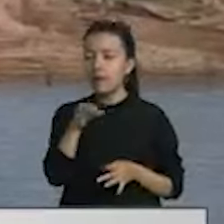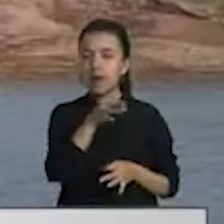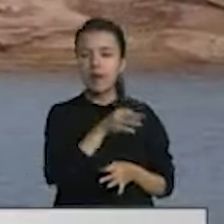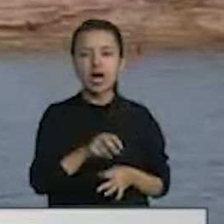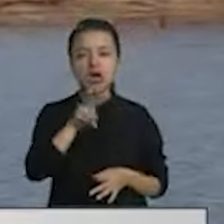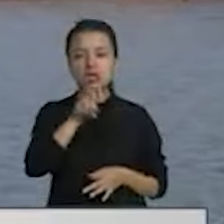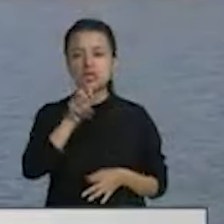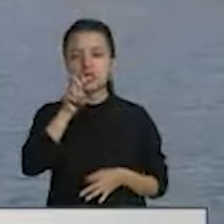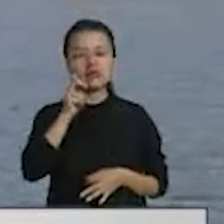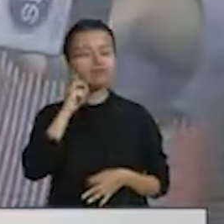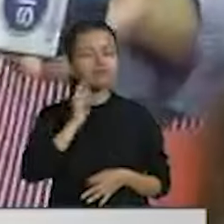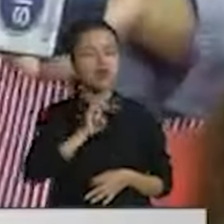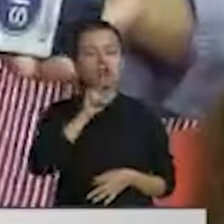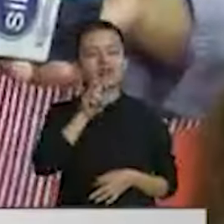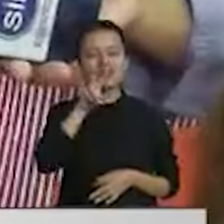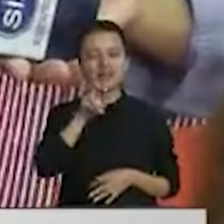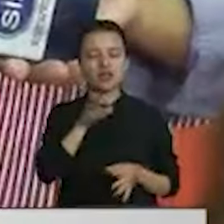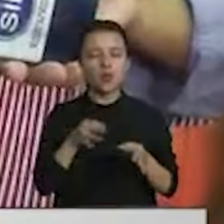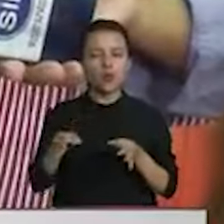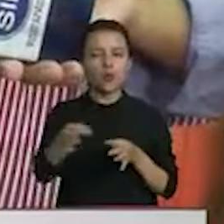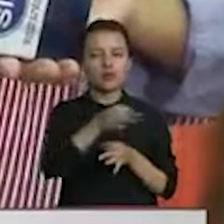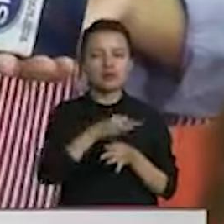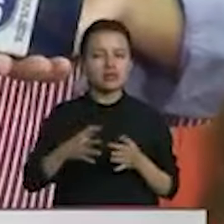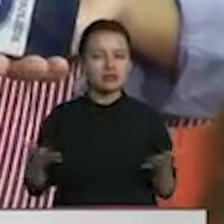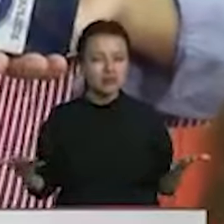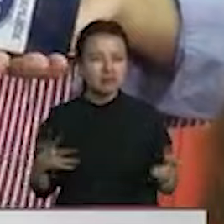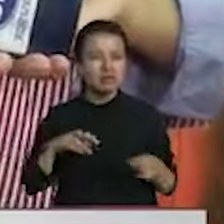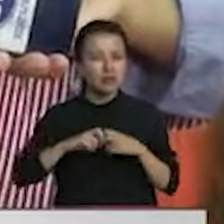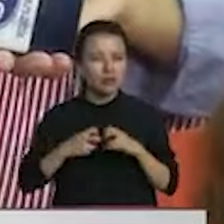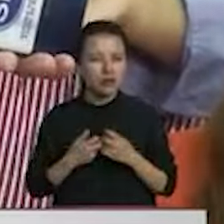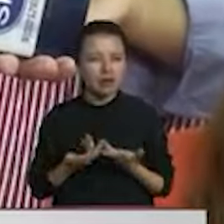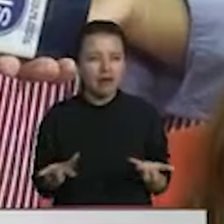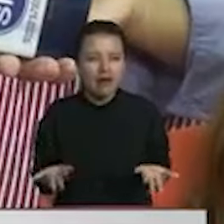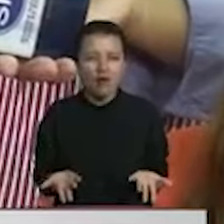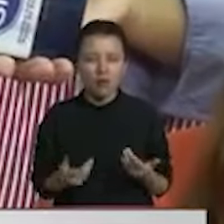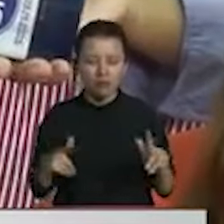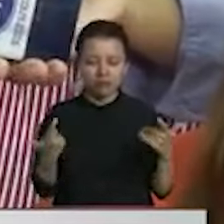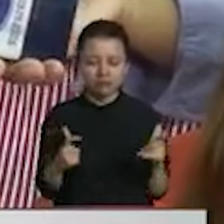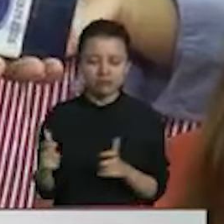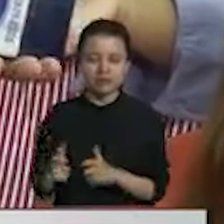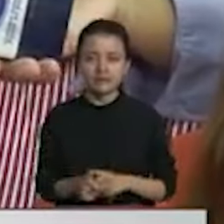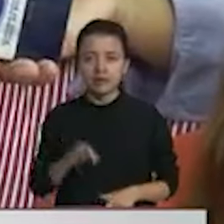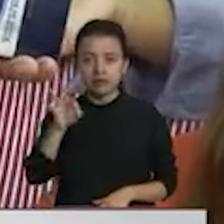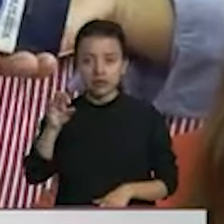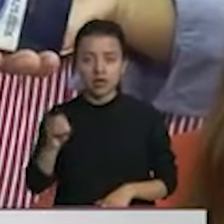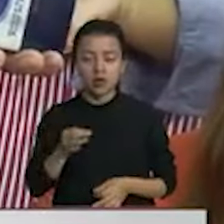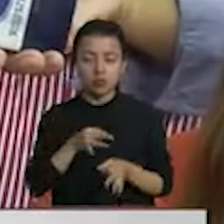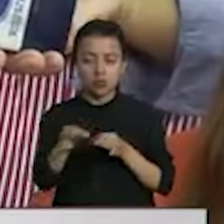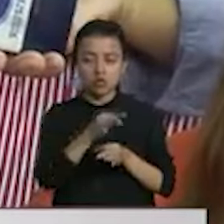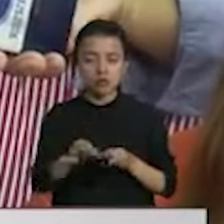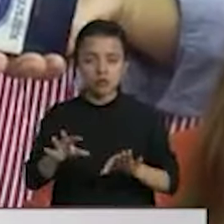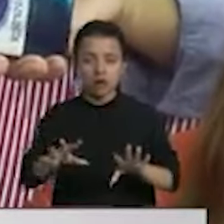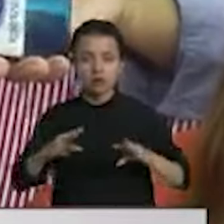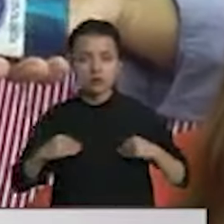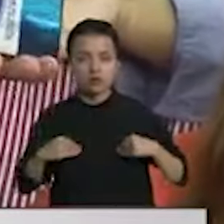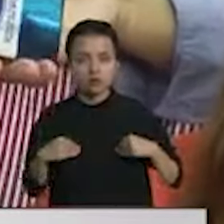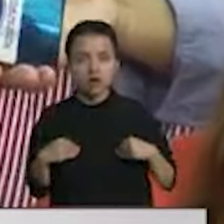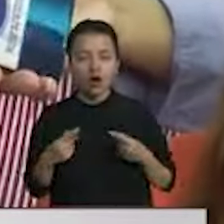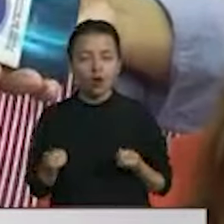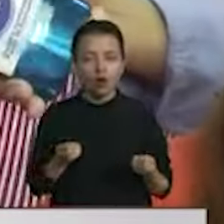este departamento. En este momento tenemos problemas de agua aproximadamente en 30 municipios. Se han dispuesto las herramientas para disponerles el